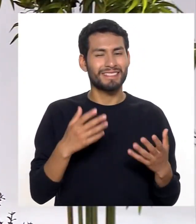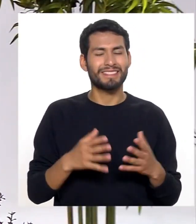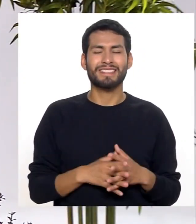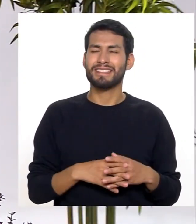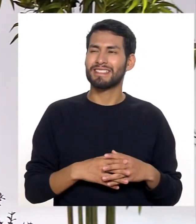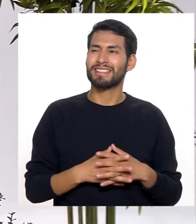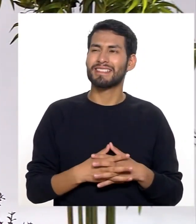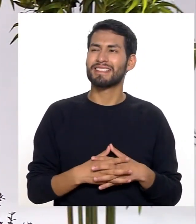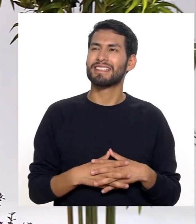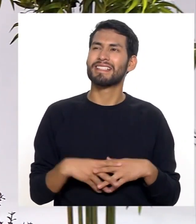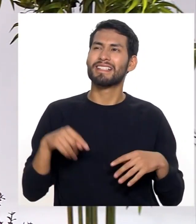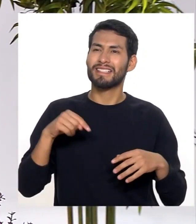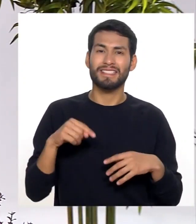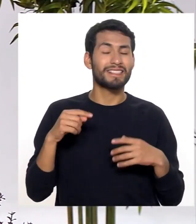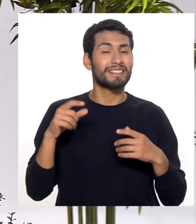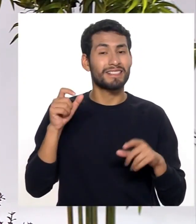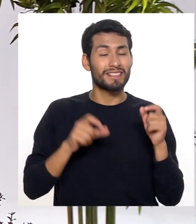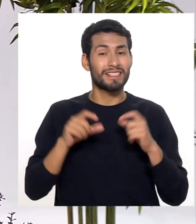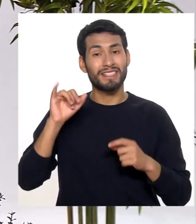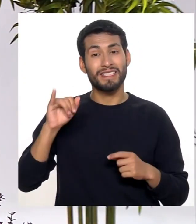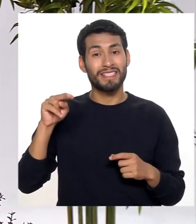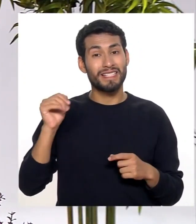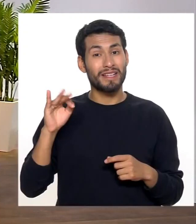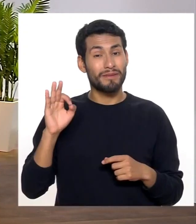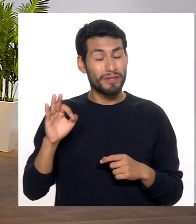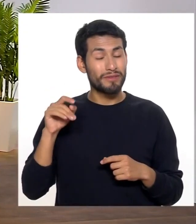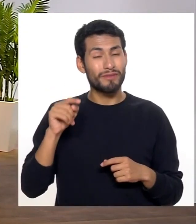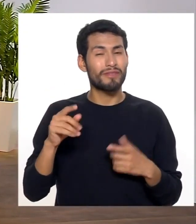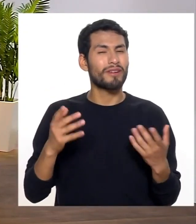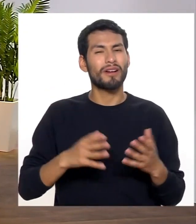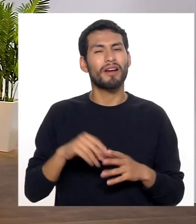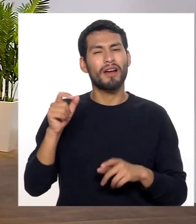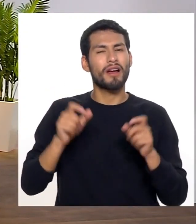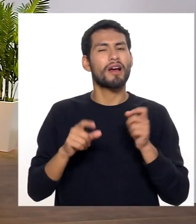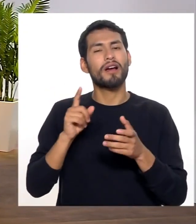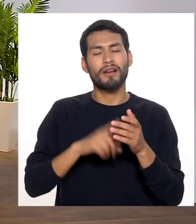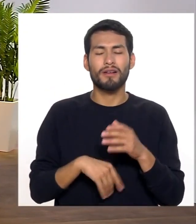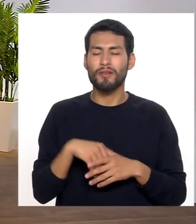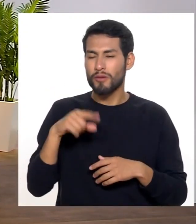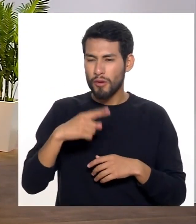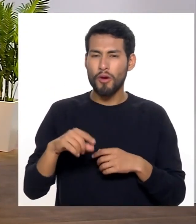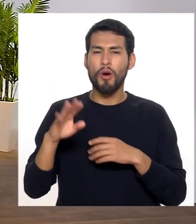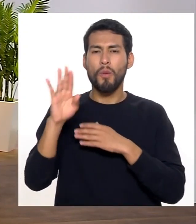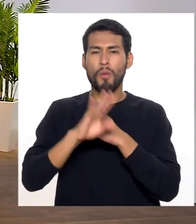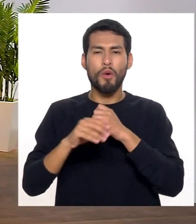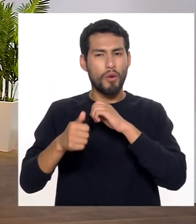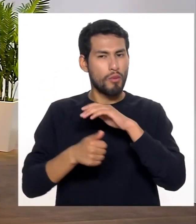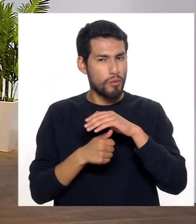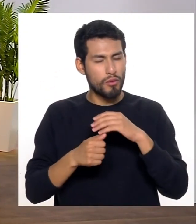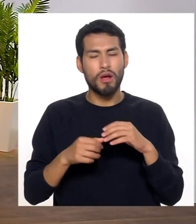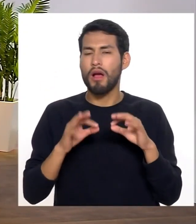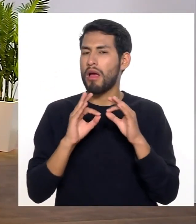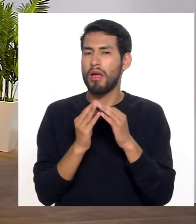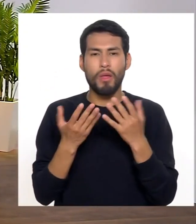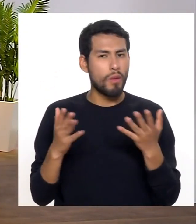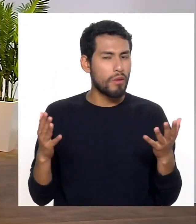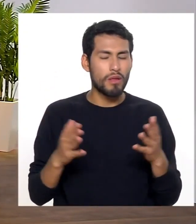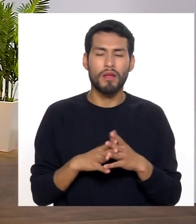sido, mire, estos chicos del INAVIF, recuerda, son chicos que están en estado de desprotección. Claro que sí. Sin